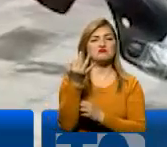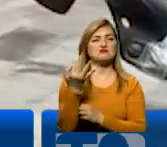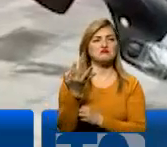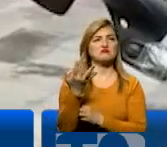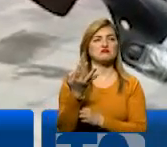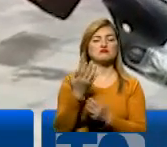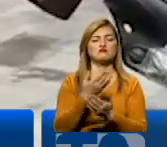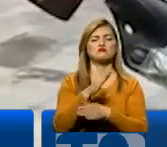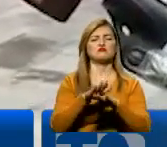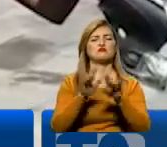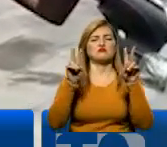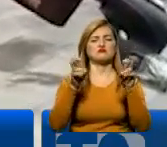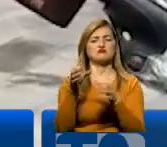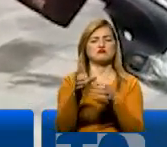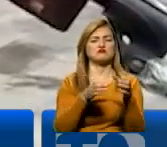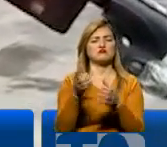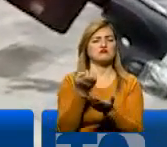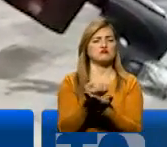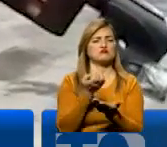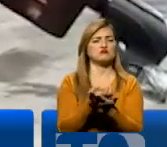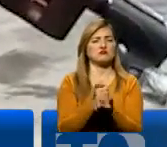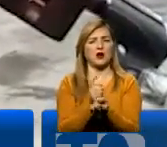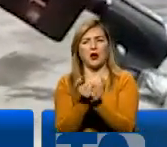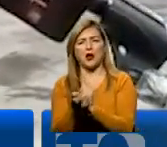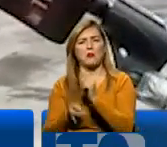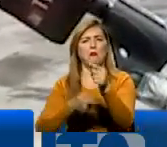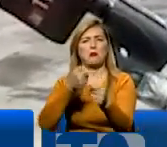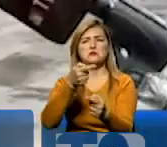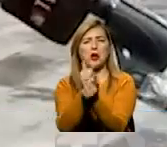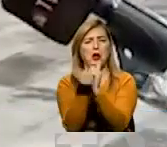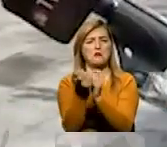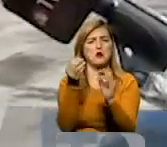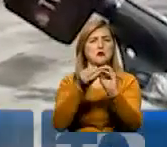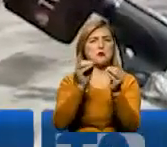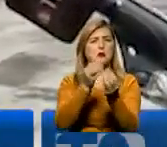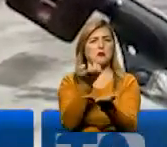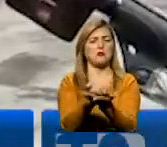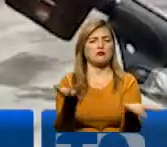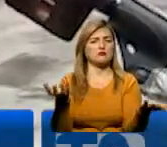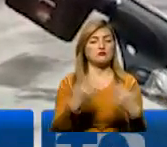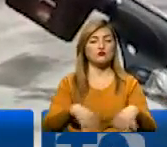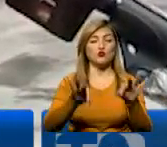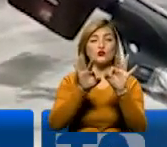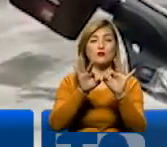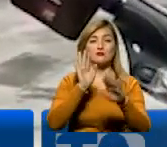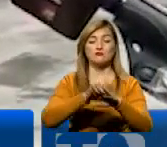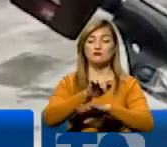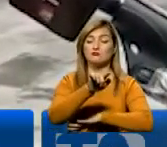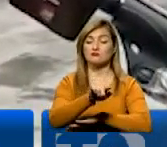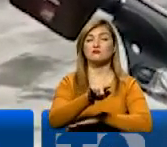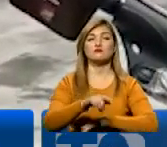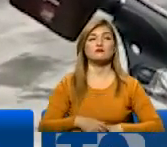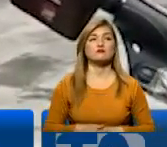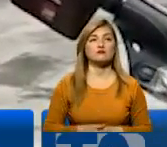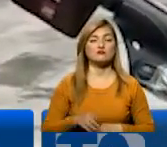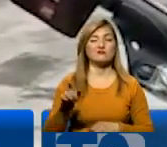delito financiero. Cada alegación cambia los números y es importante que sepan que la acusación en contra de María Sol